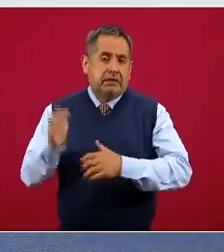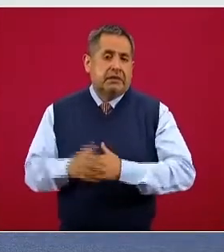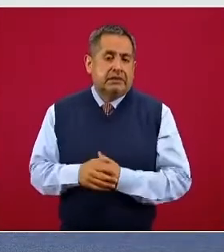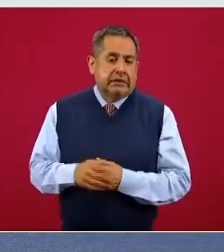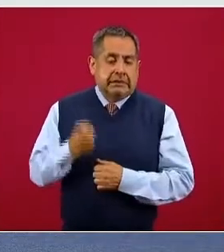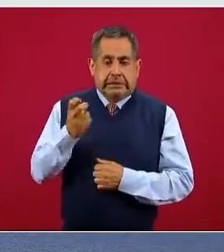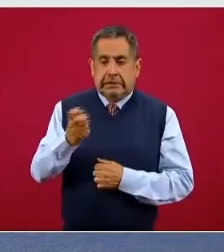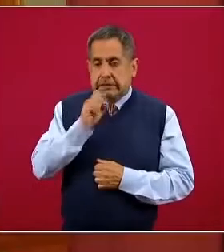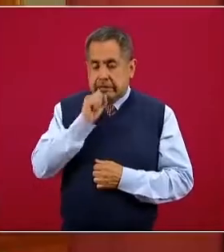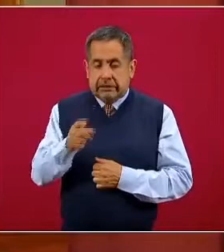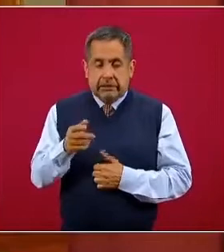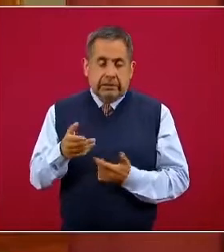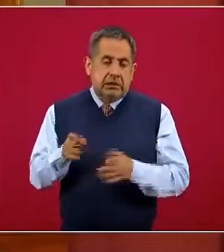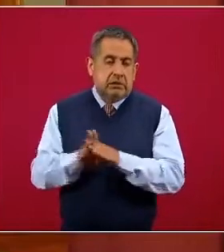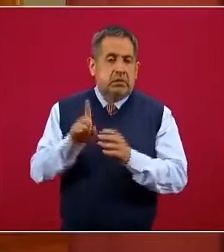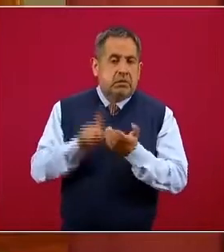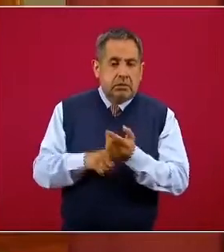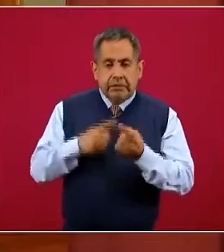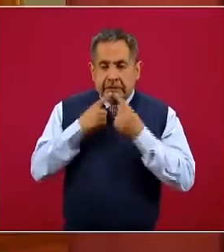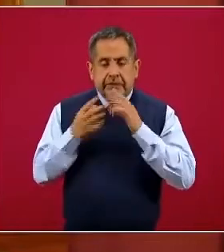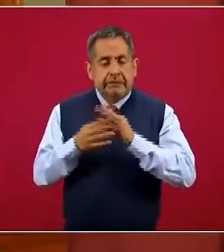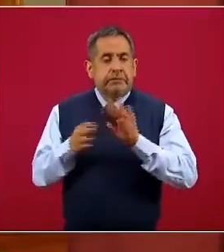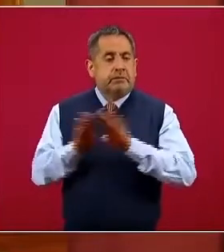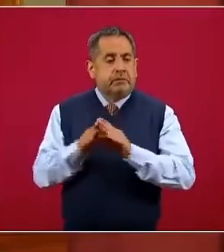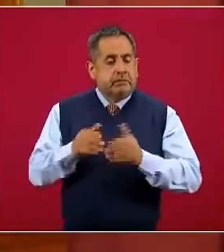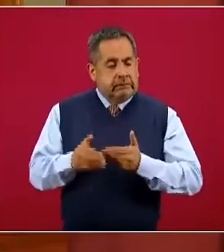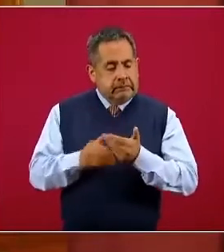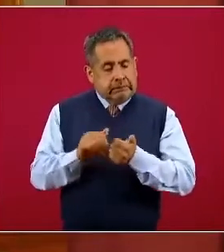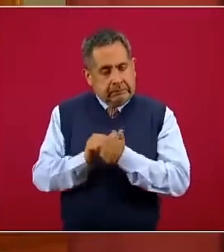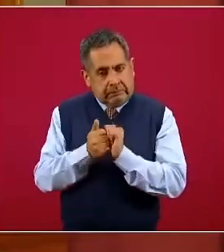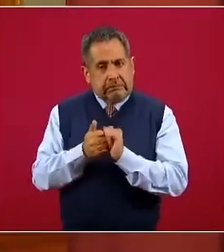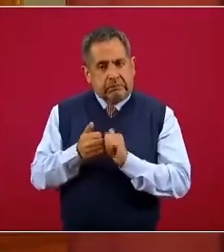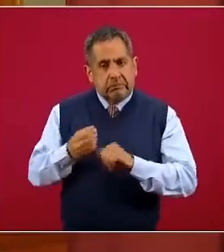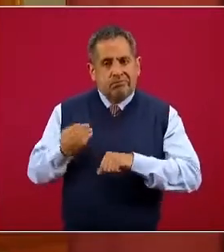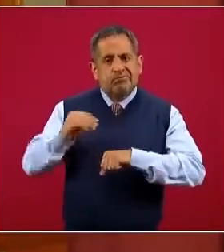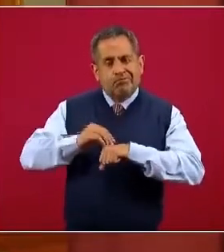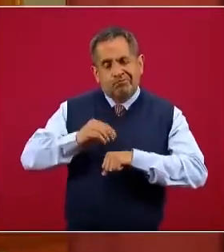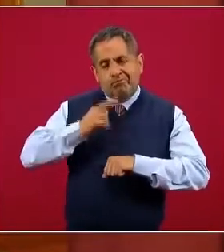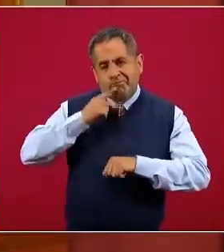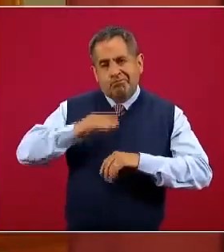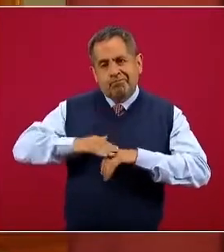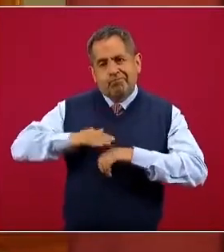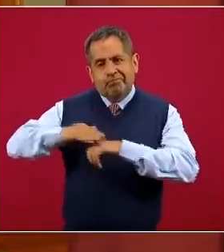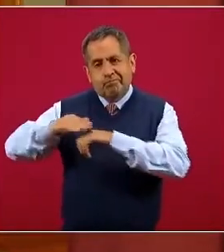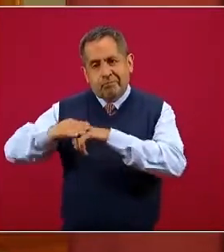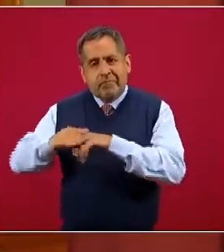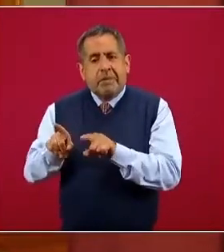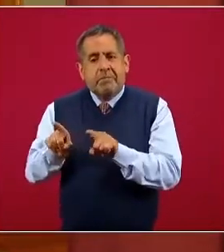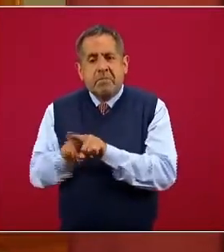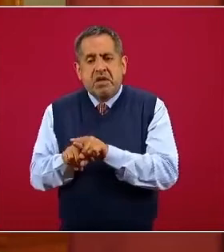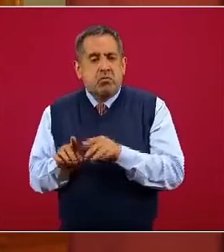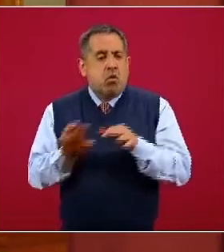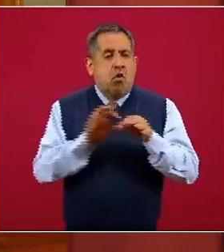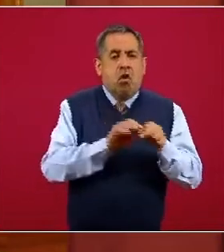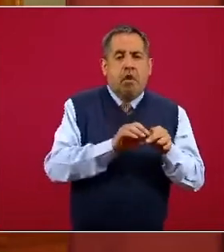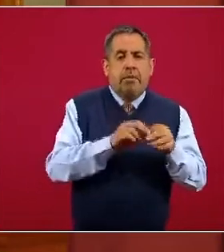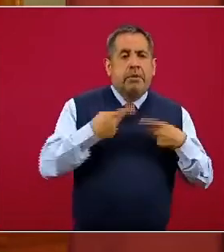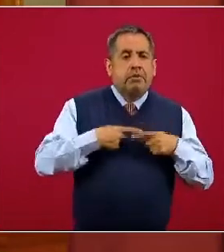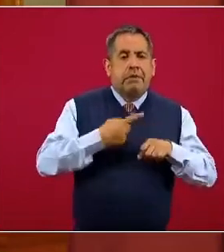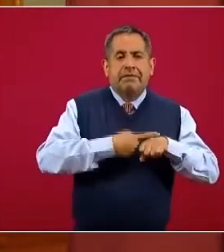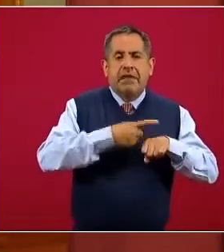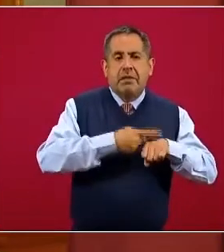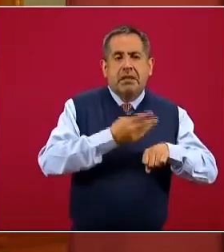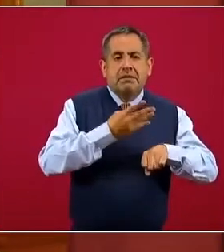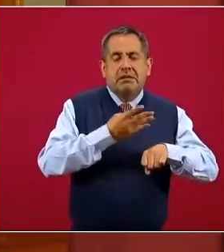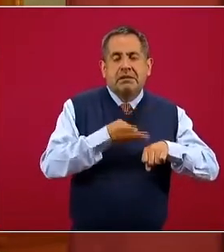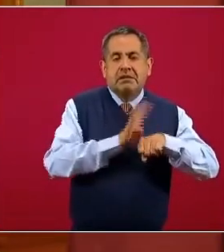entonces también una tendencia que vemos con un ligero incremento que va acompañando, va de la mano a ese incremento que también ya